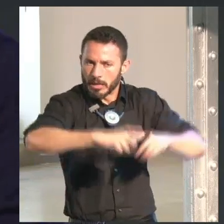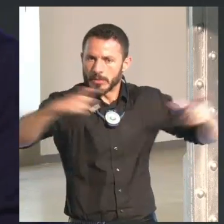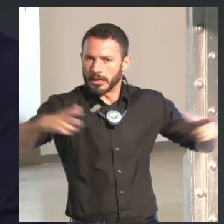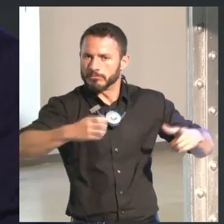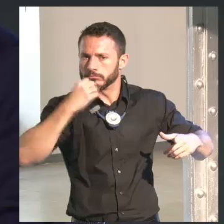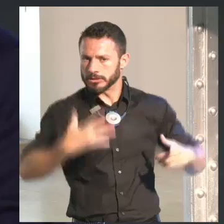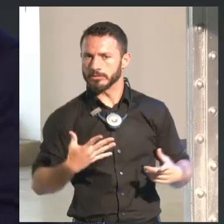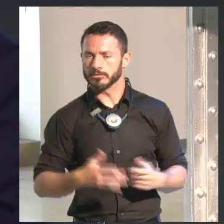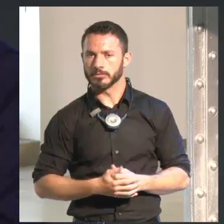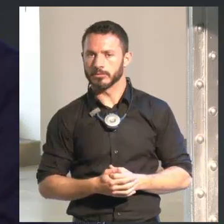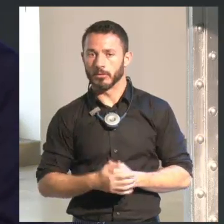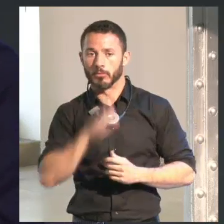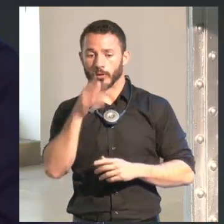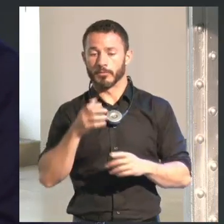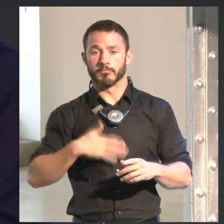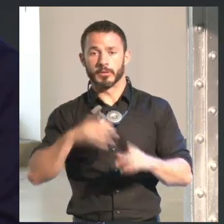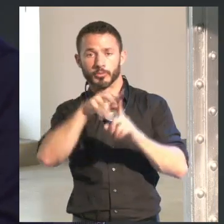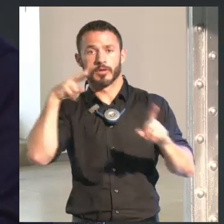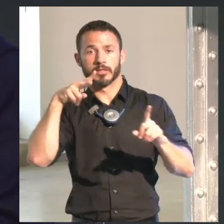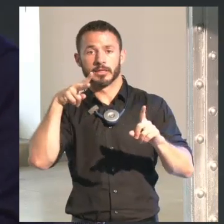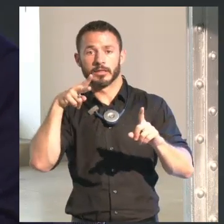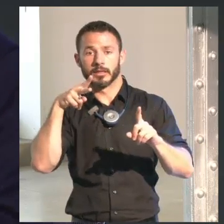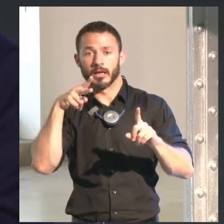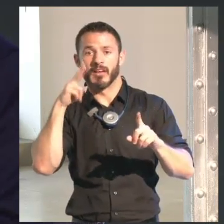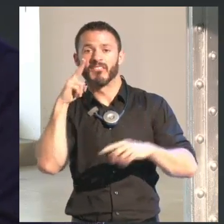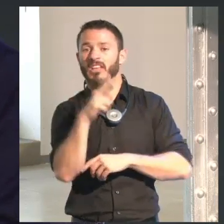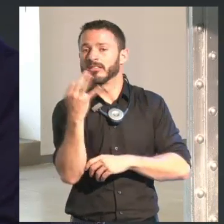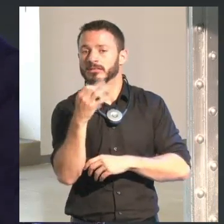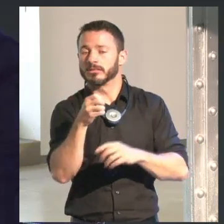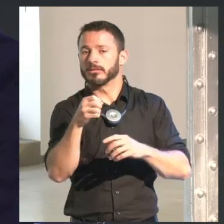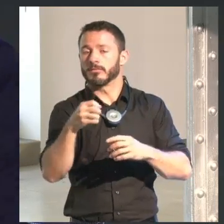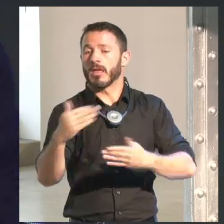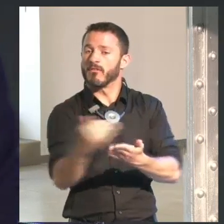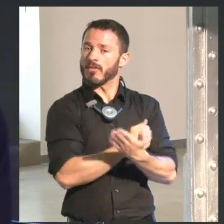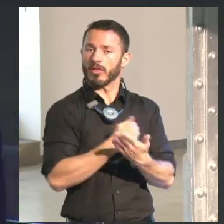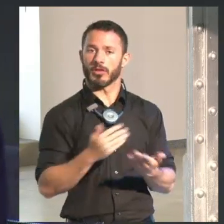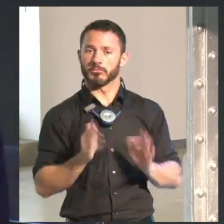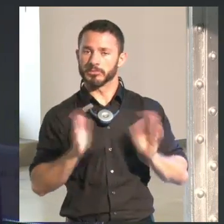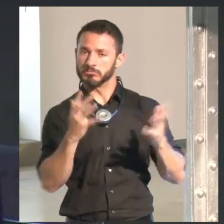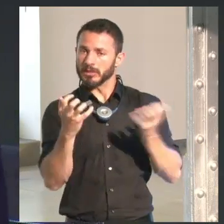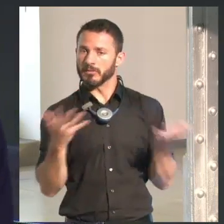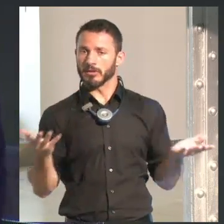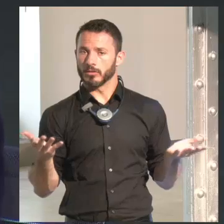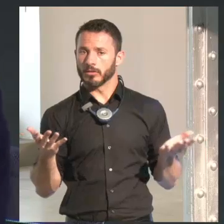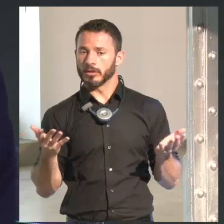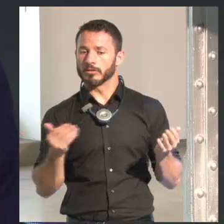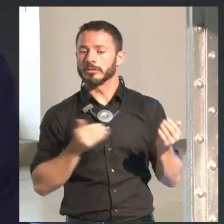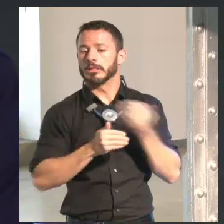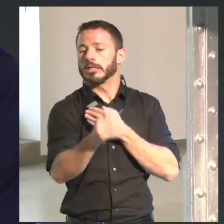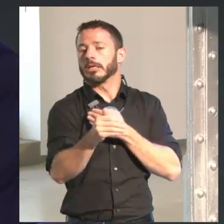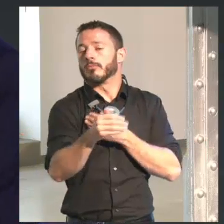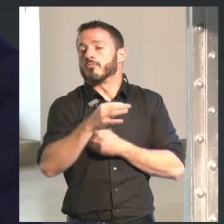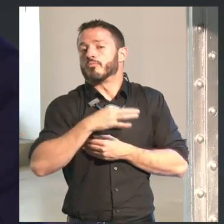tengo es que de momento lo que visualizo es el beneficio. No visualizo esos retos que tengo en el medio y en el largo plazo de que